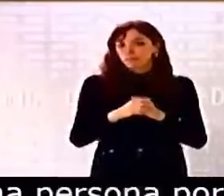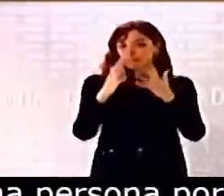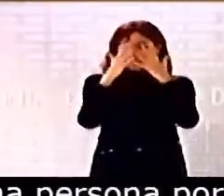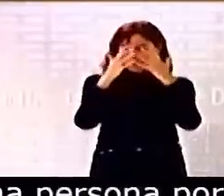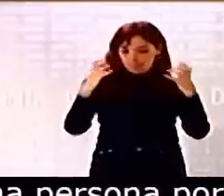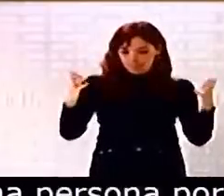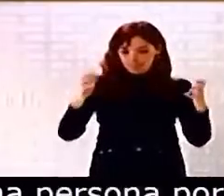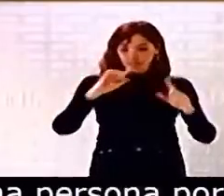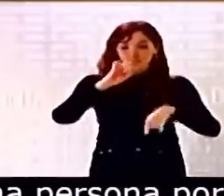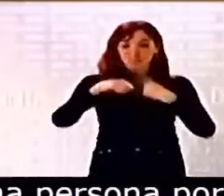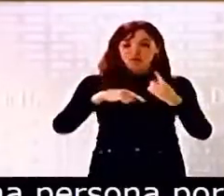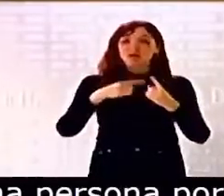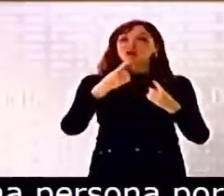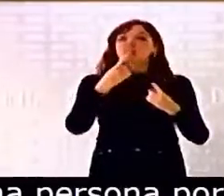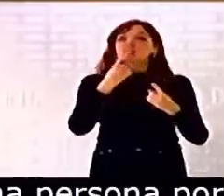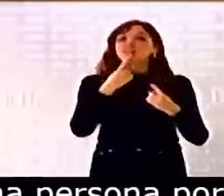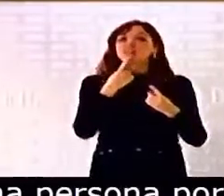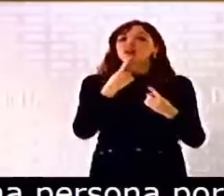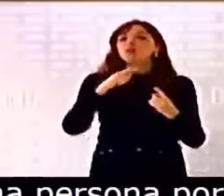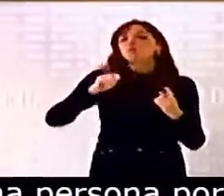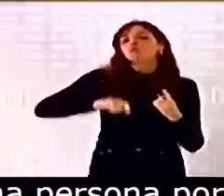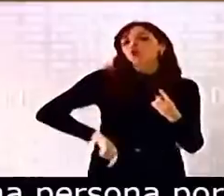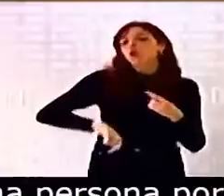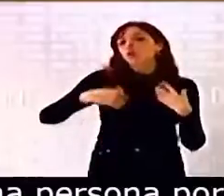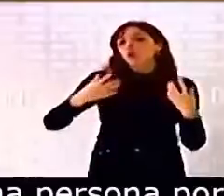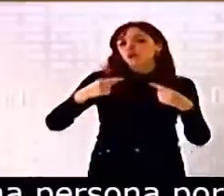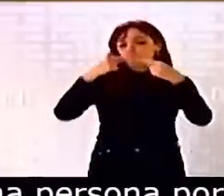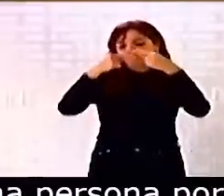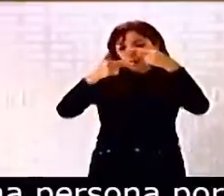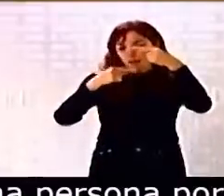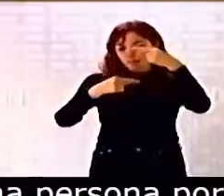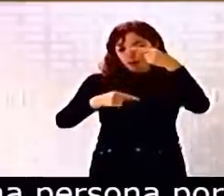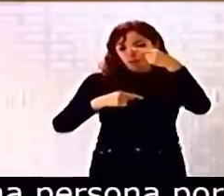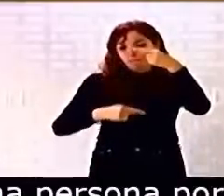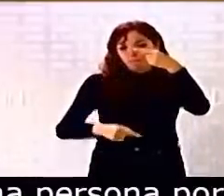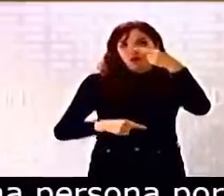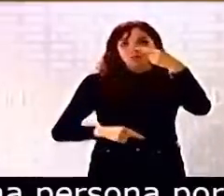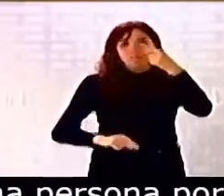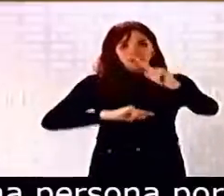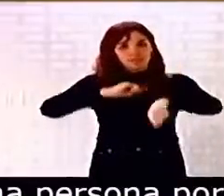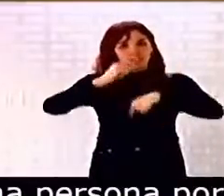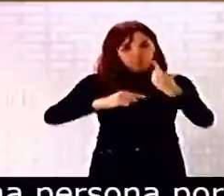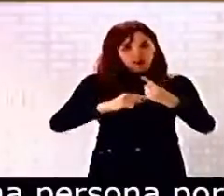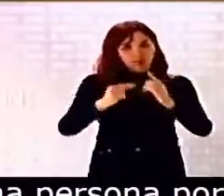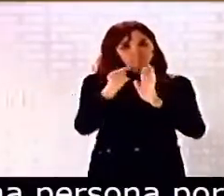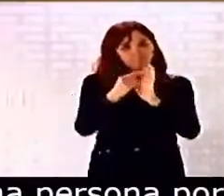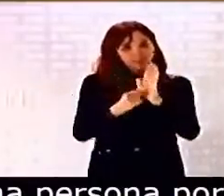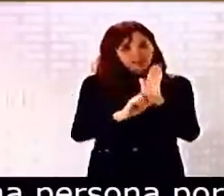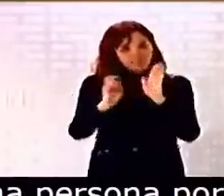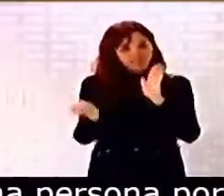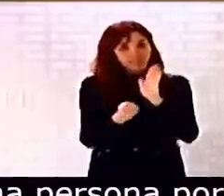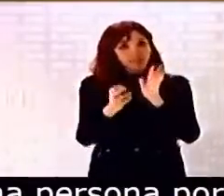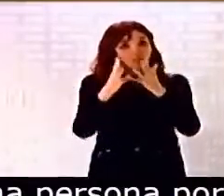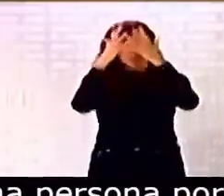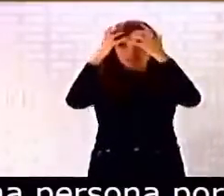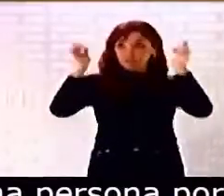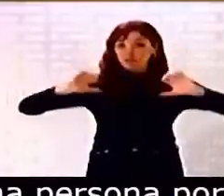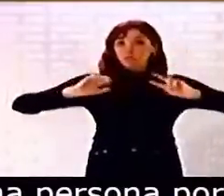relacionan las profesiones. Y a continuación vienen los epígrafes, pero con ese encabezado.